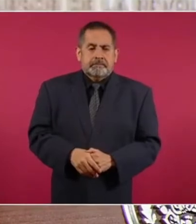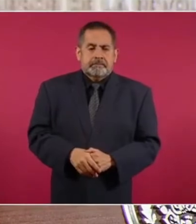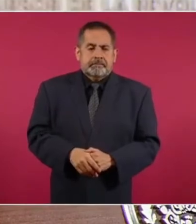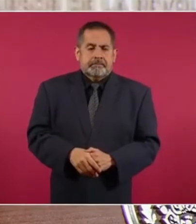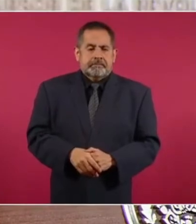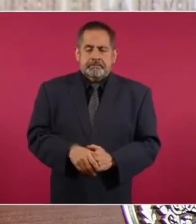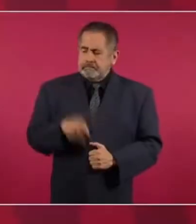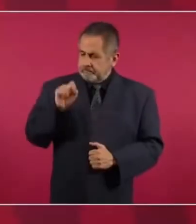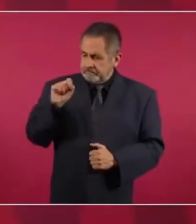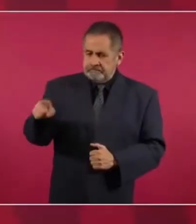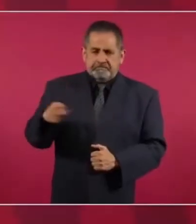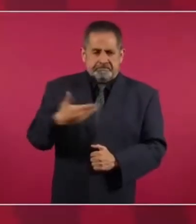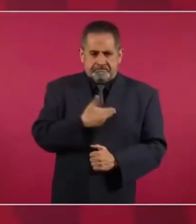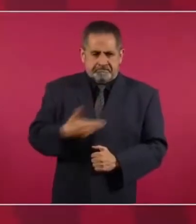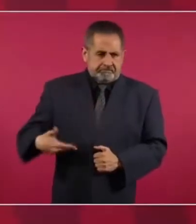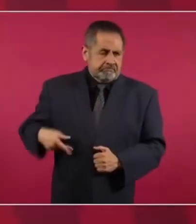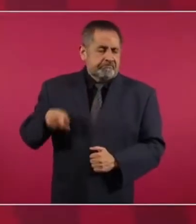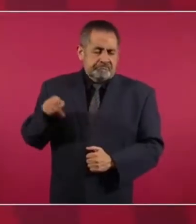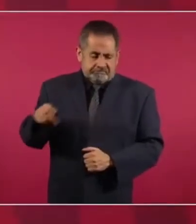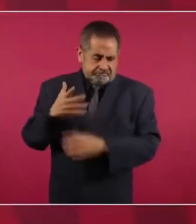Él mismo